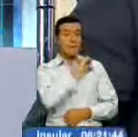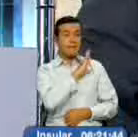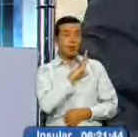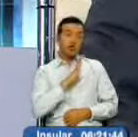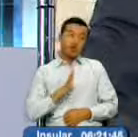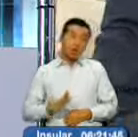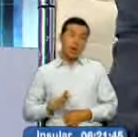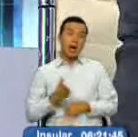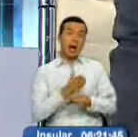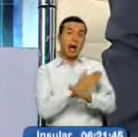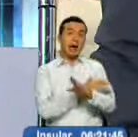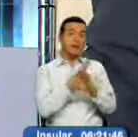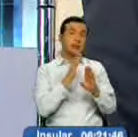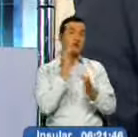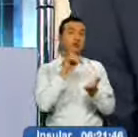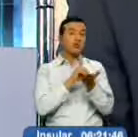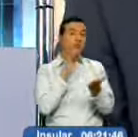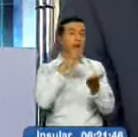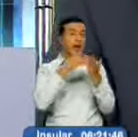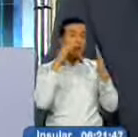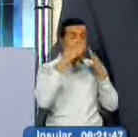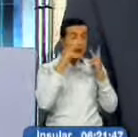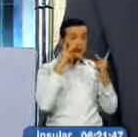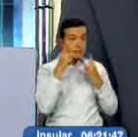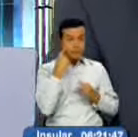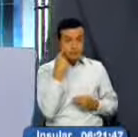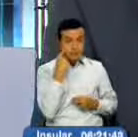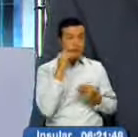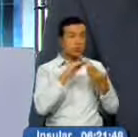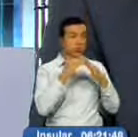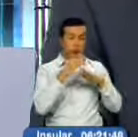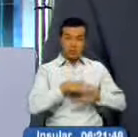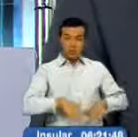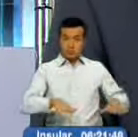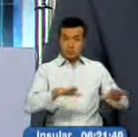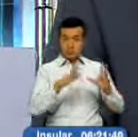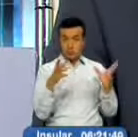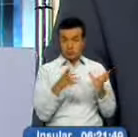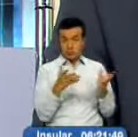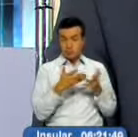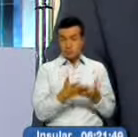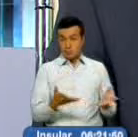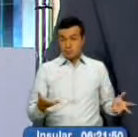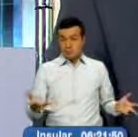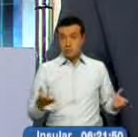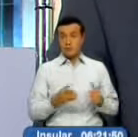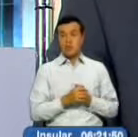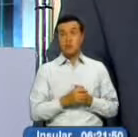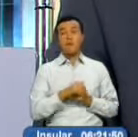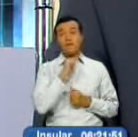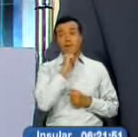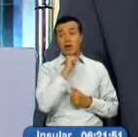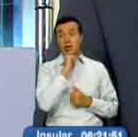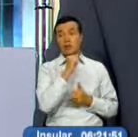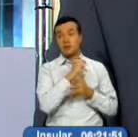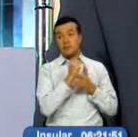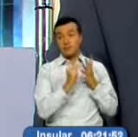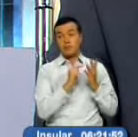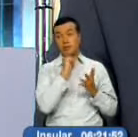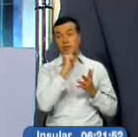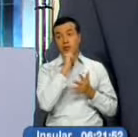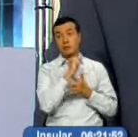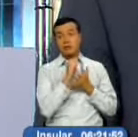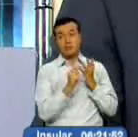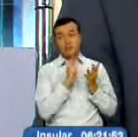una medicina familiar, pero ya puesta en comunidad. Y ahí tenemos una gran tarea también por hacer